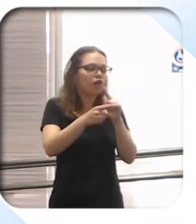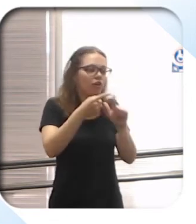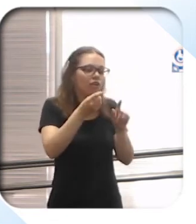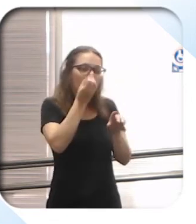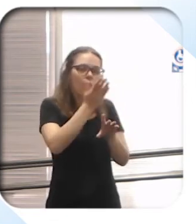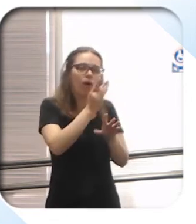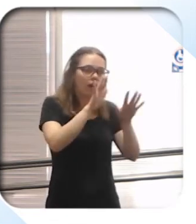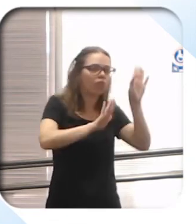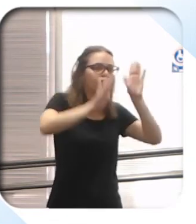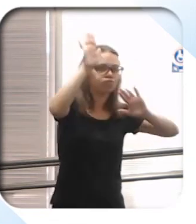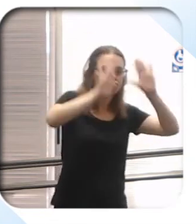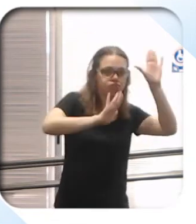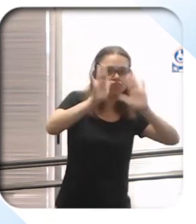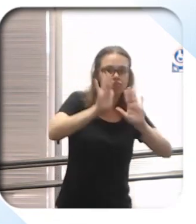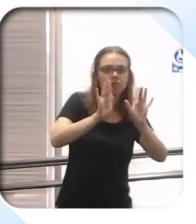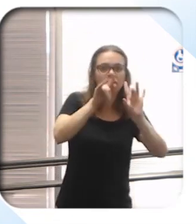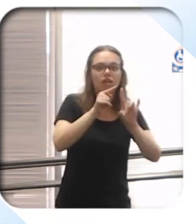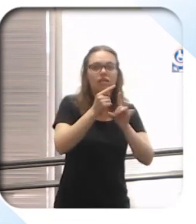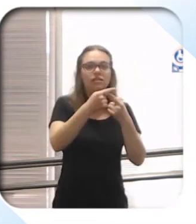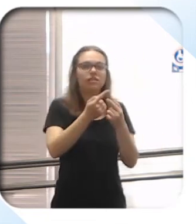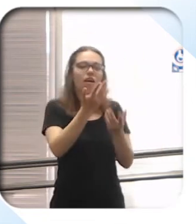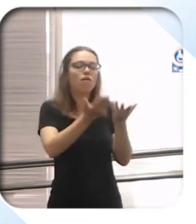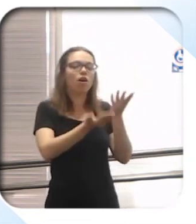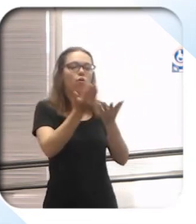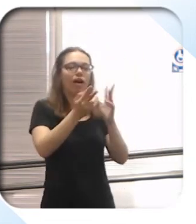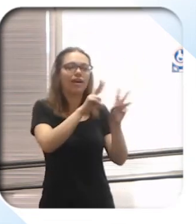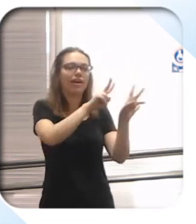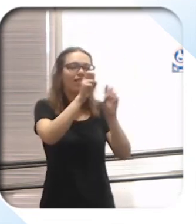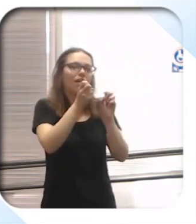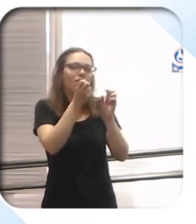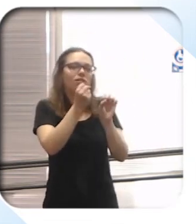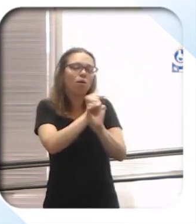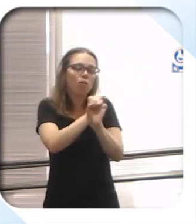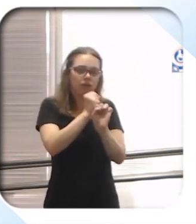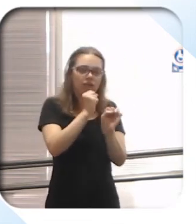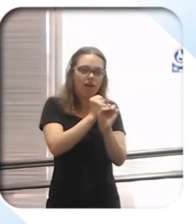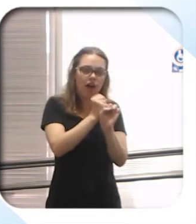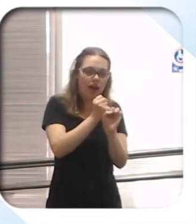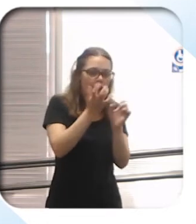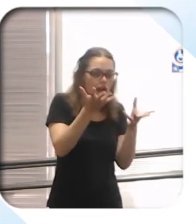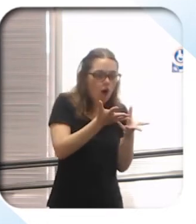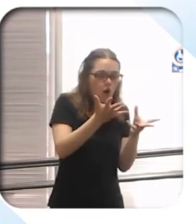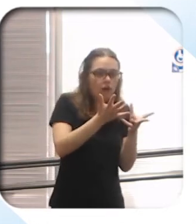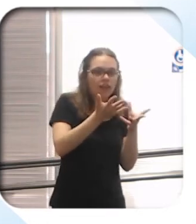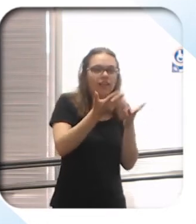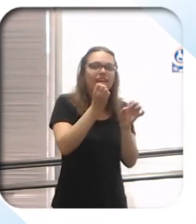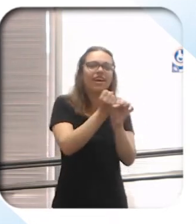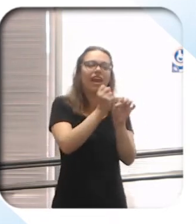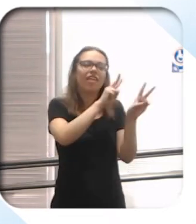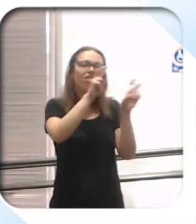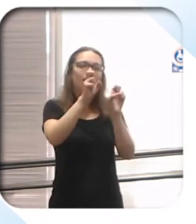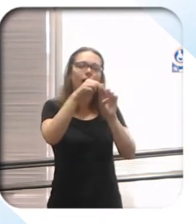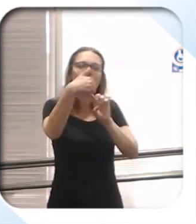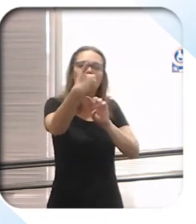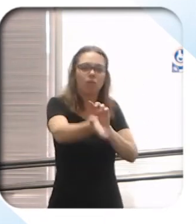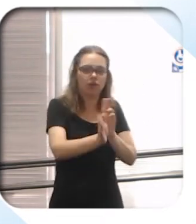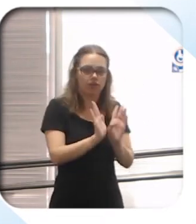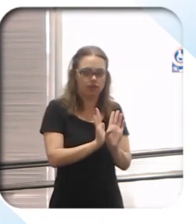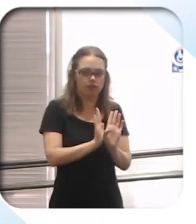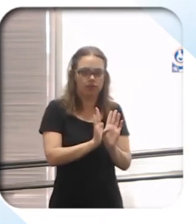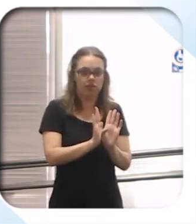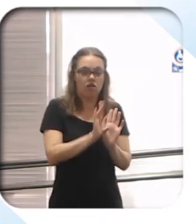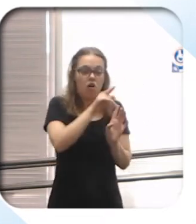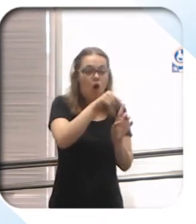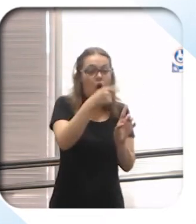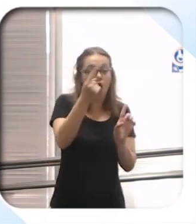buena participación, se evalúa qué temas se pueden trabajar en ese momento y qué temas quedan para ser llevados a